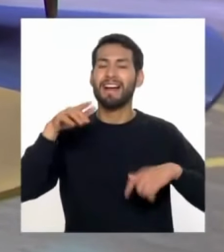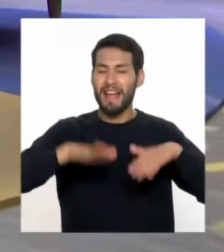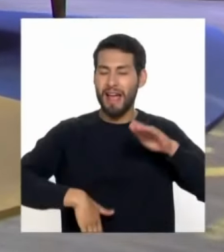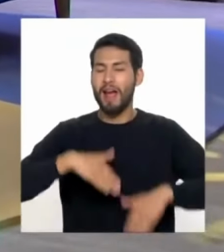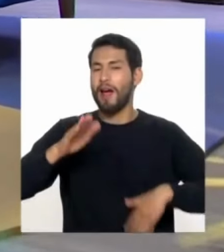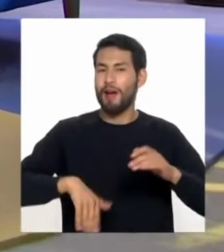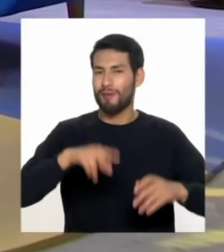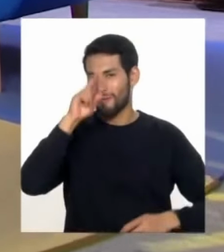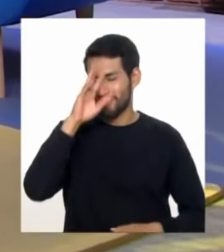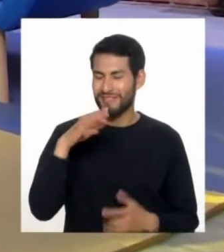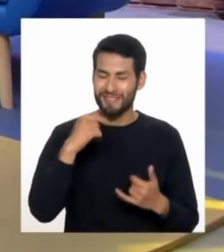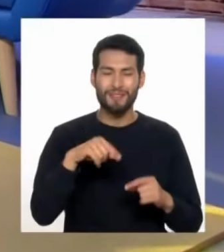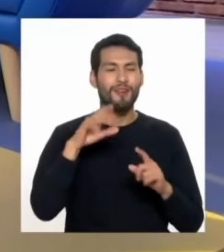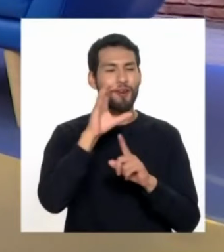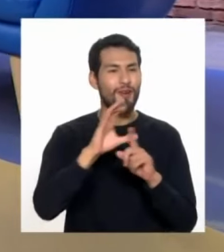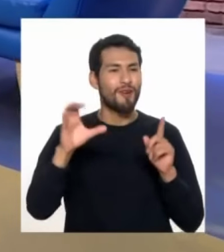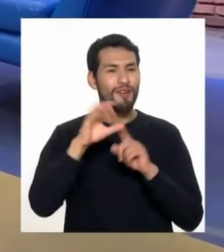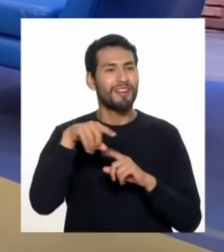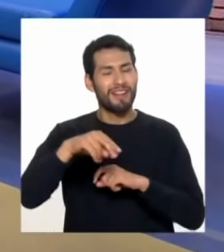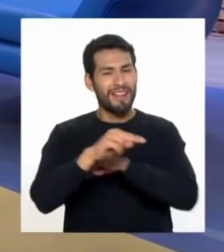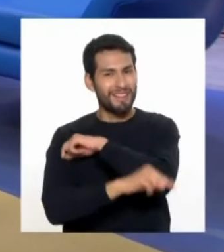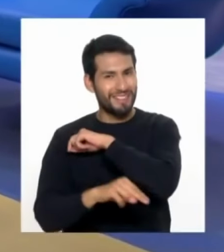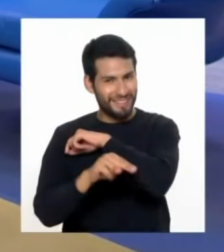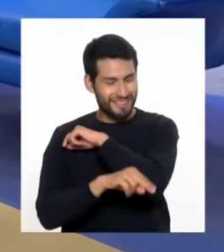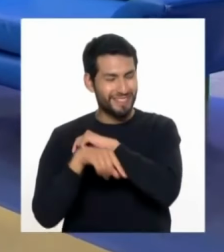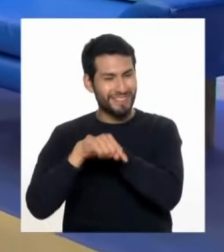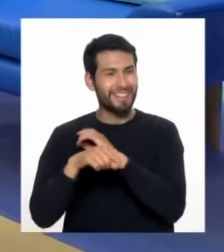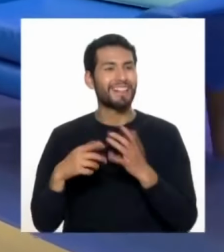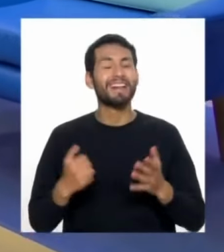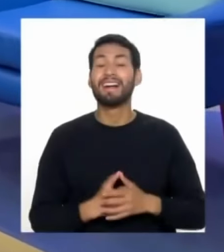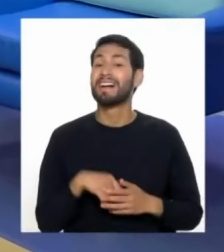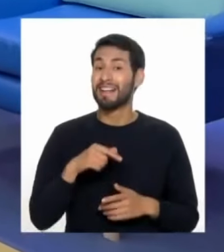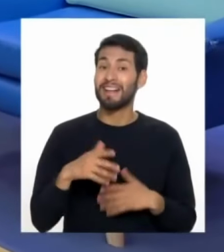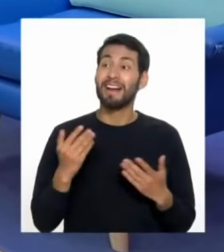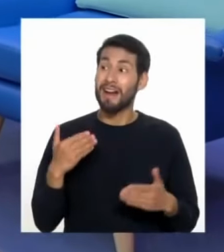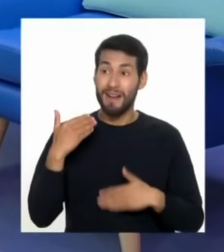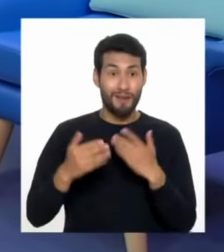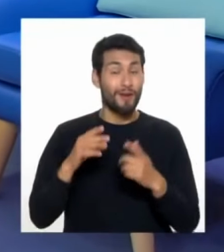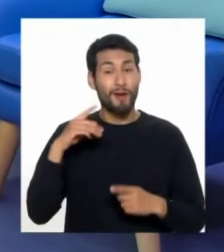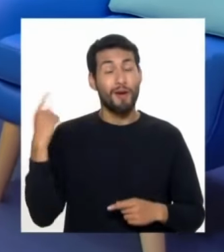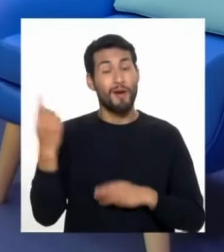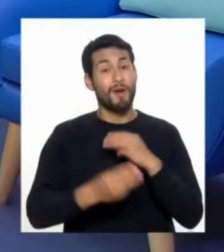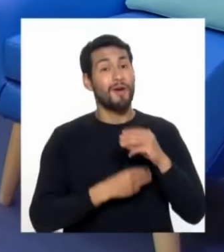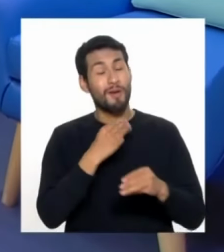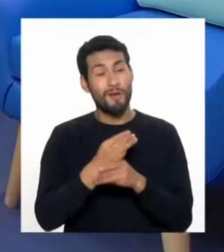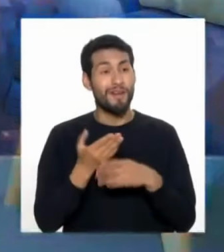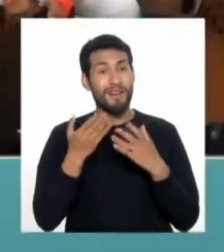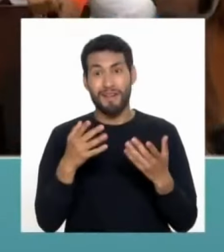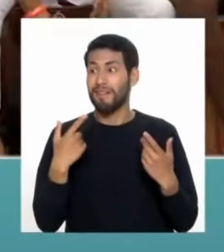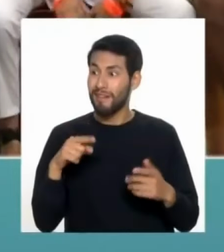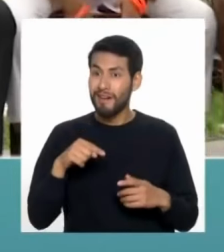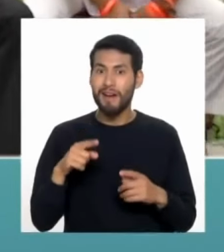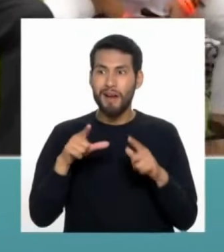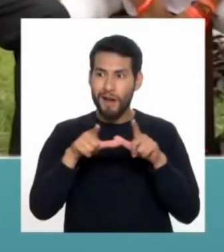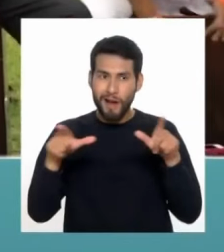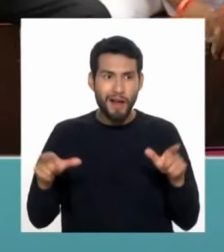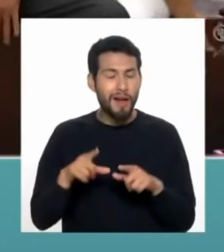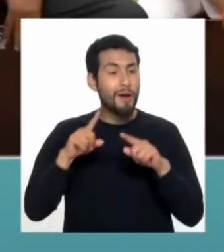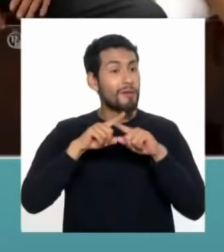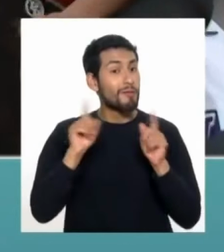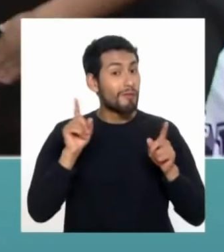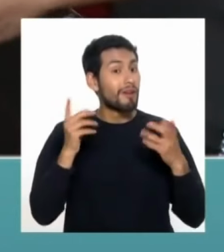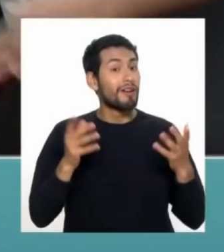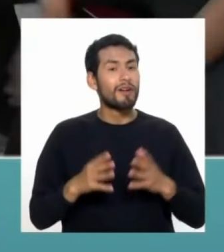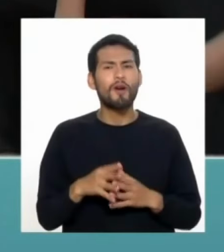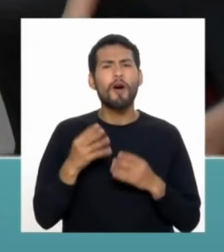peruano, nuestro patrimonio cultural de la nación, este instrumento que ha viajado por todo el mundo conquistando grandes escenarios. Pero,